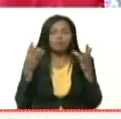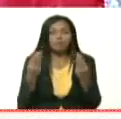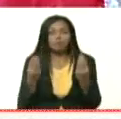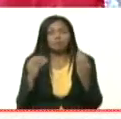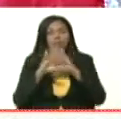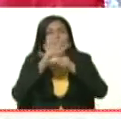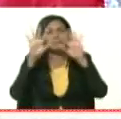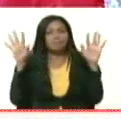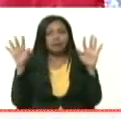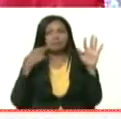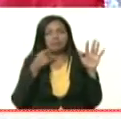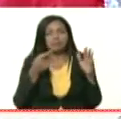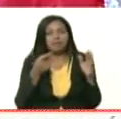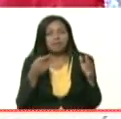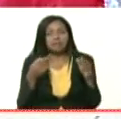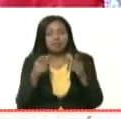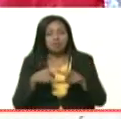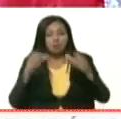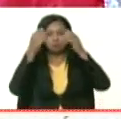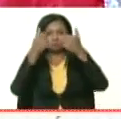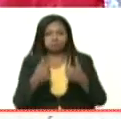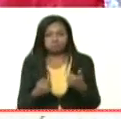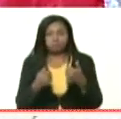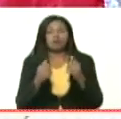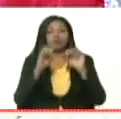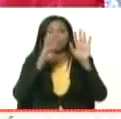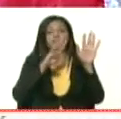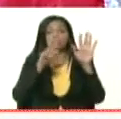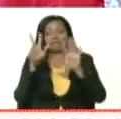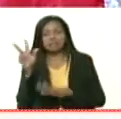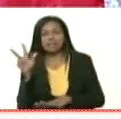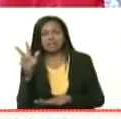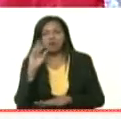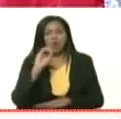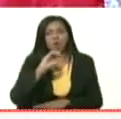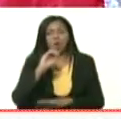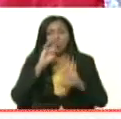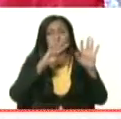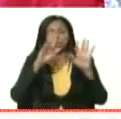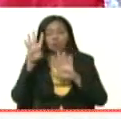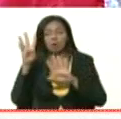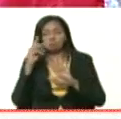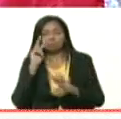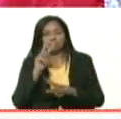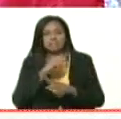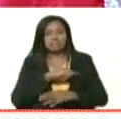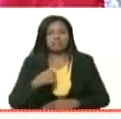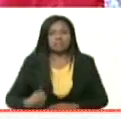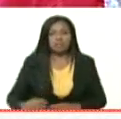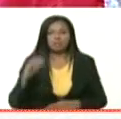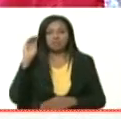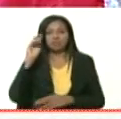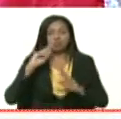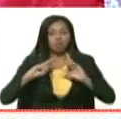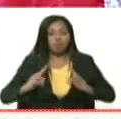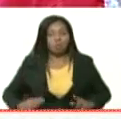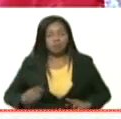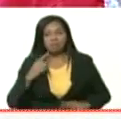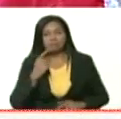temprano, desde la cárcel, en el año 93-94, China es el futuro de la humanidad.